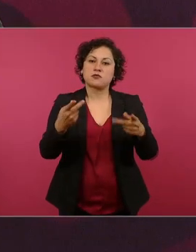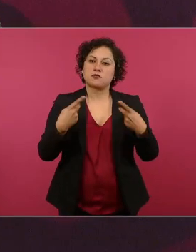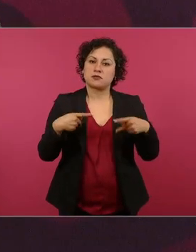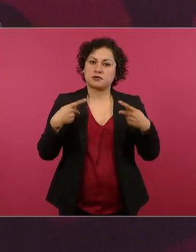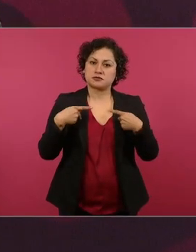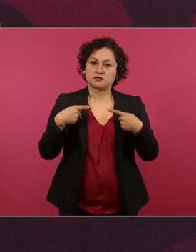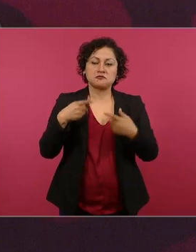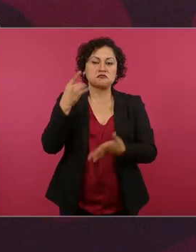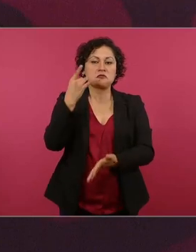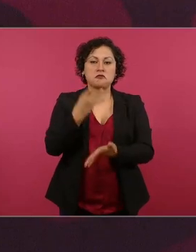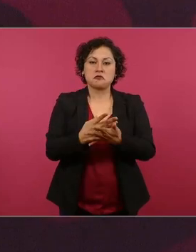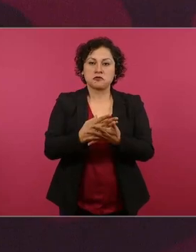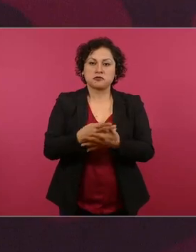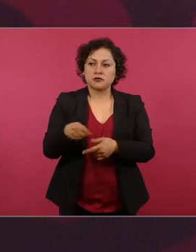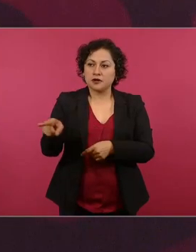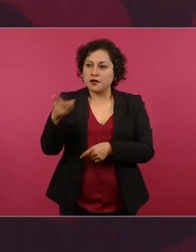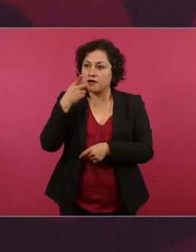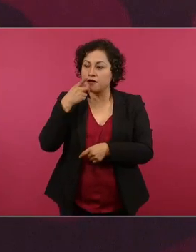y cierta.